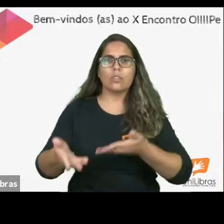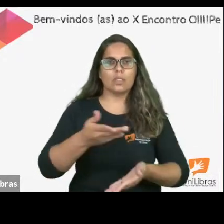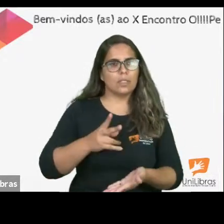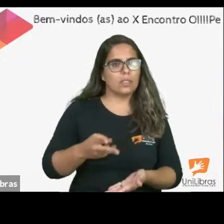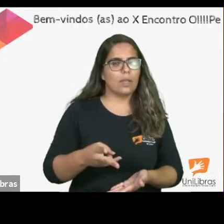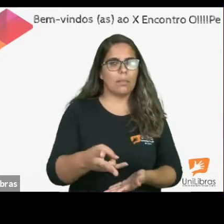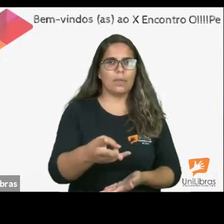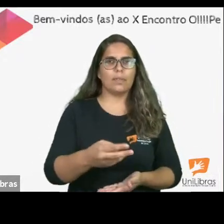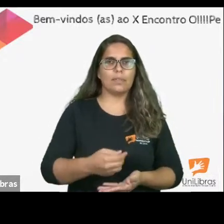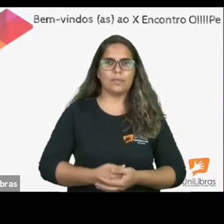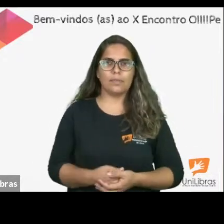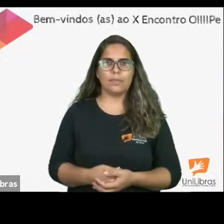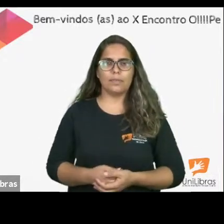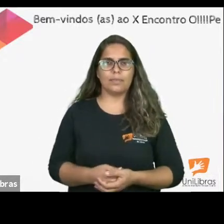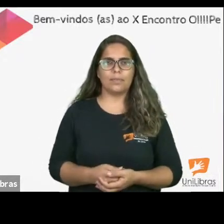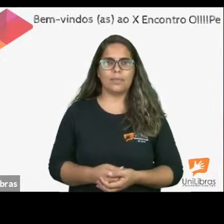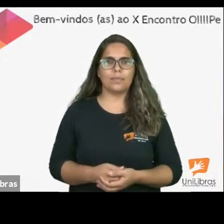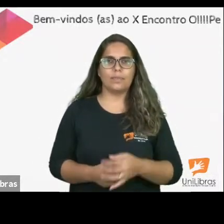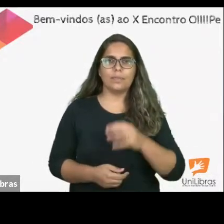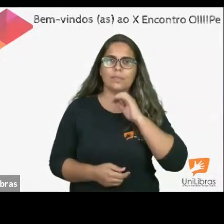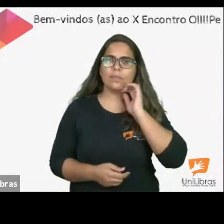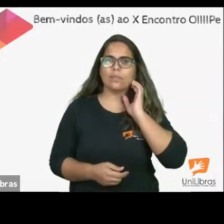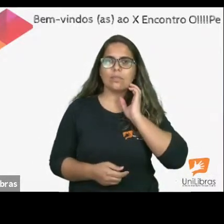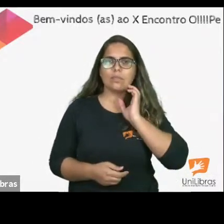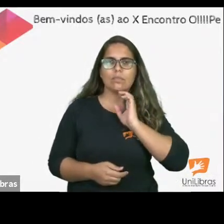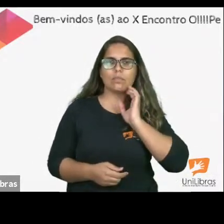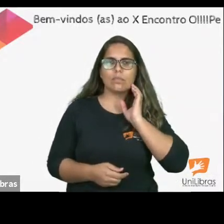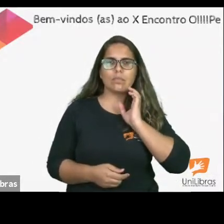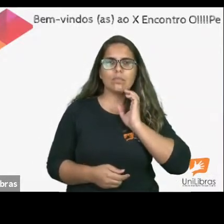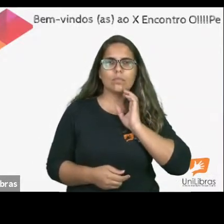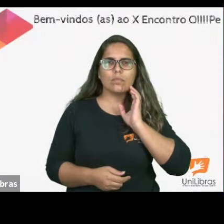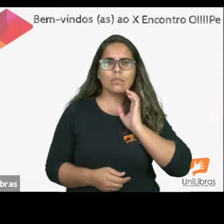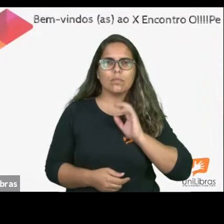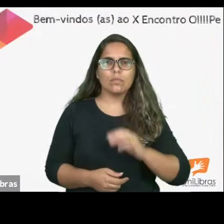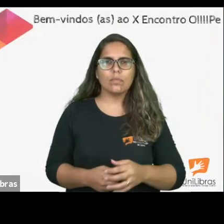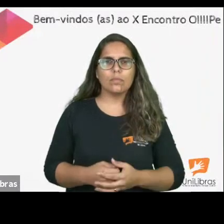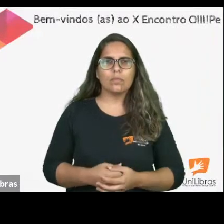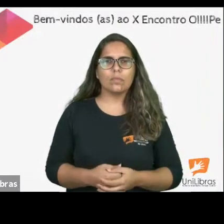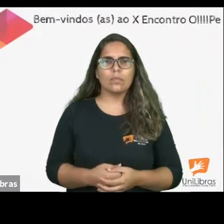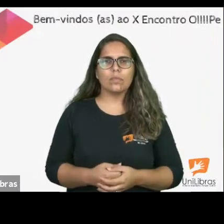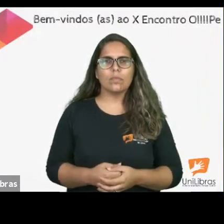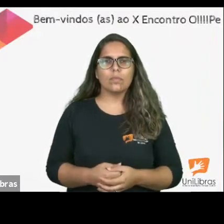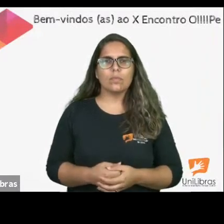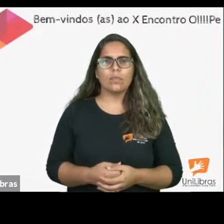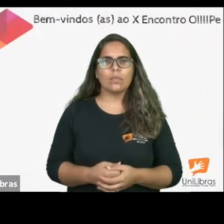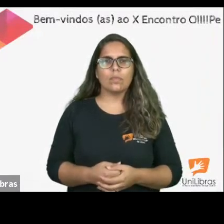medio. Quisiera decir algo más yo antes que capaz que sea lo último que diga